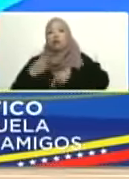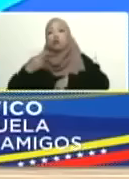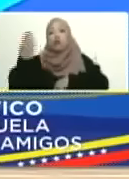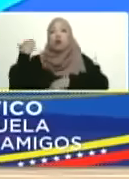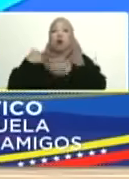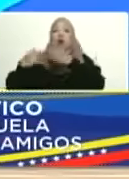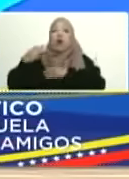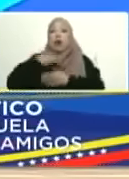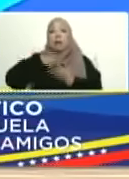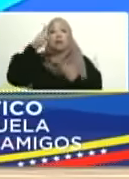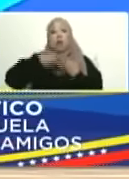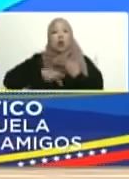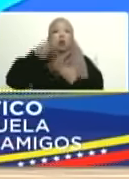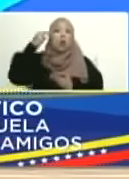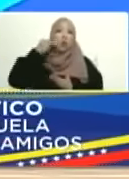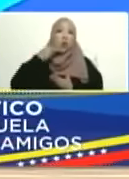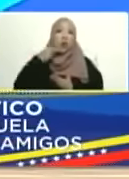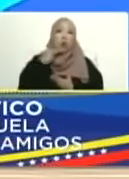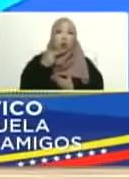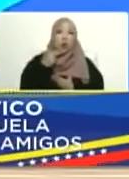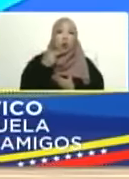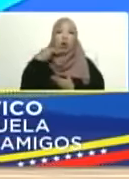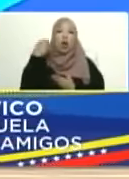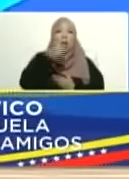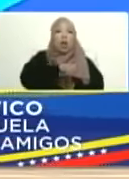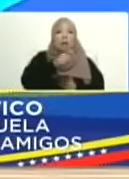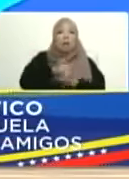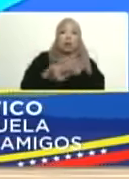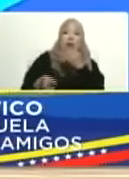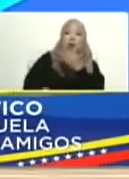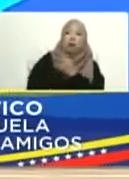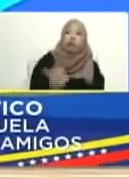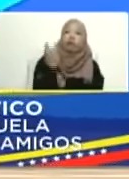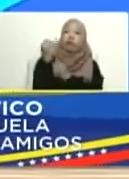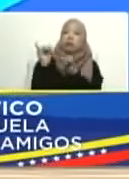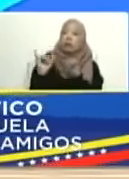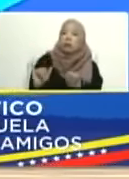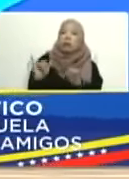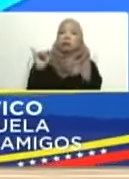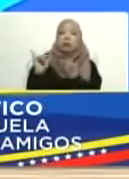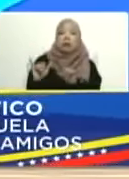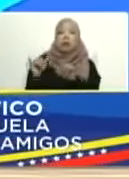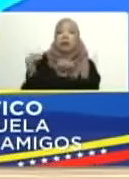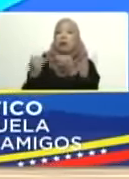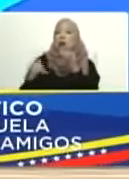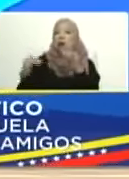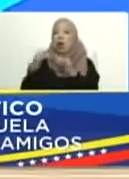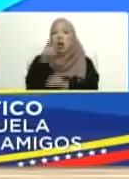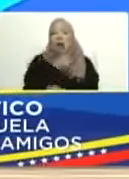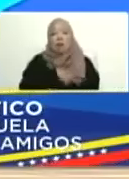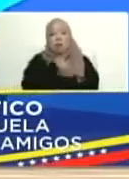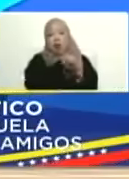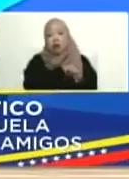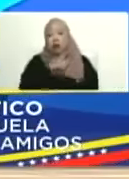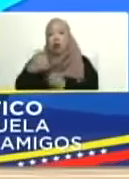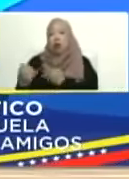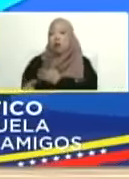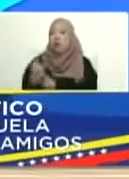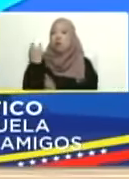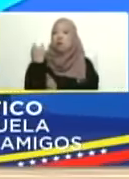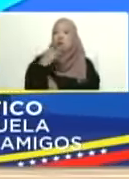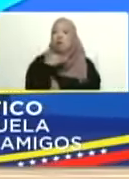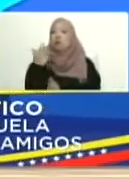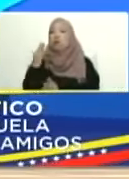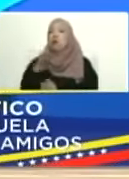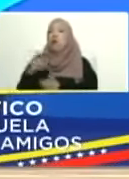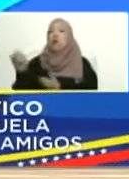rescató, y cómo fue traicionado por los mismos apellidos, por la misma oligarquía, luego de derrotarlos en el campo